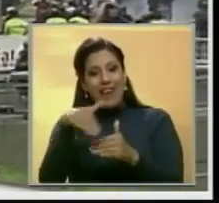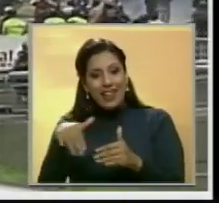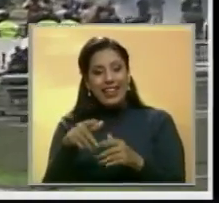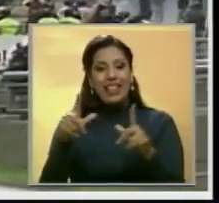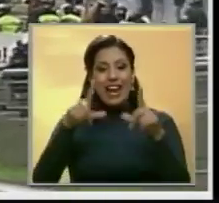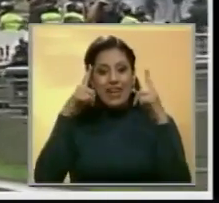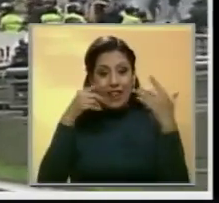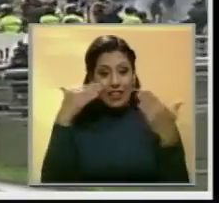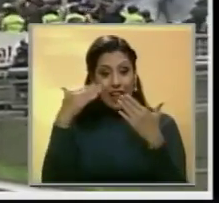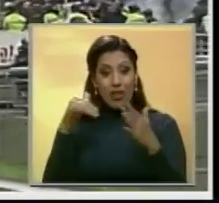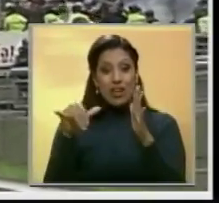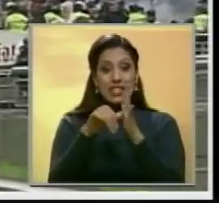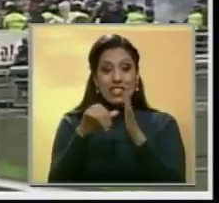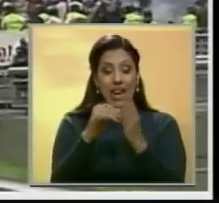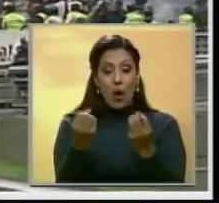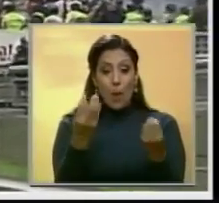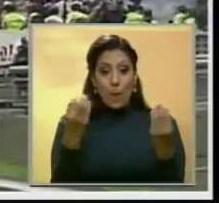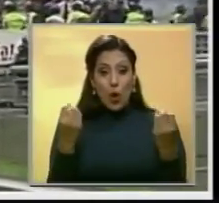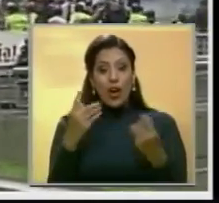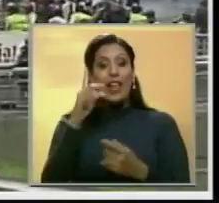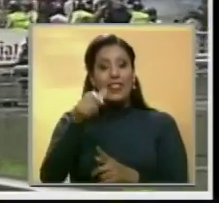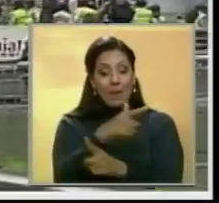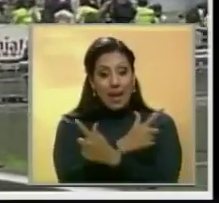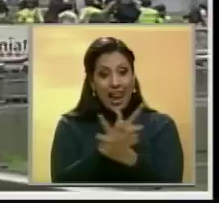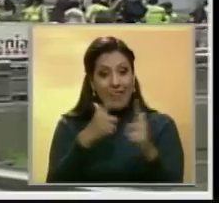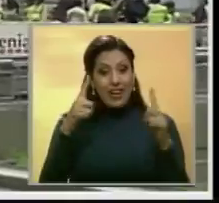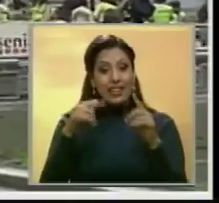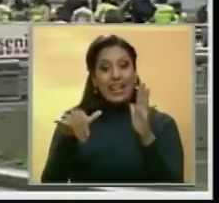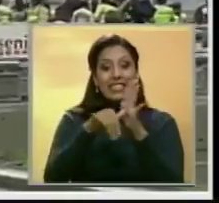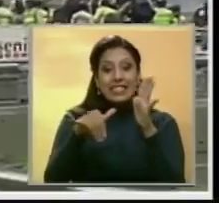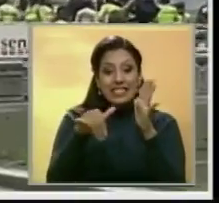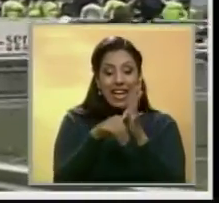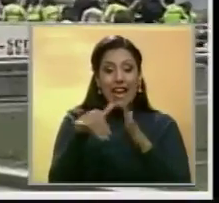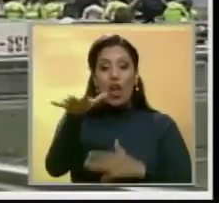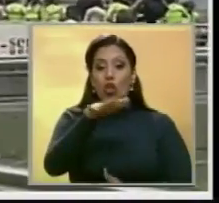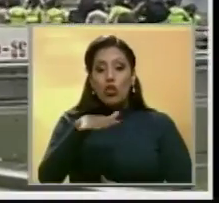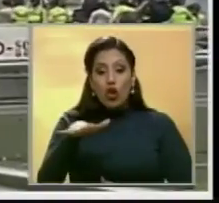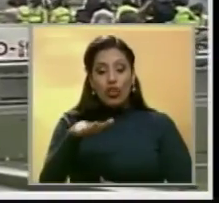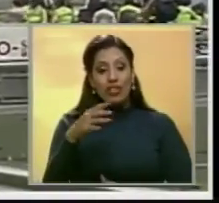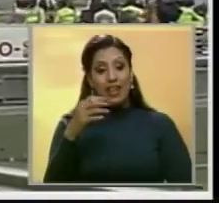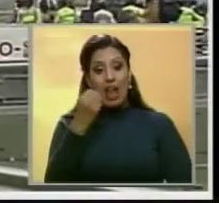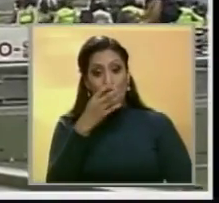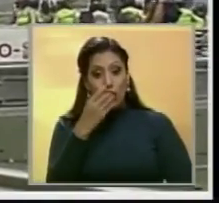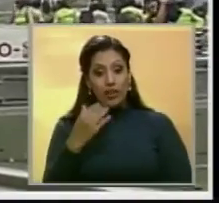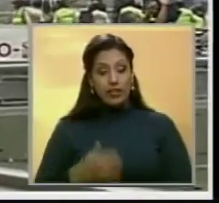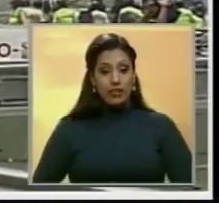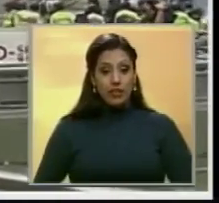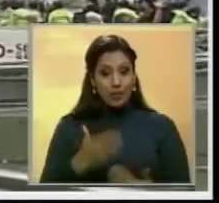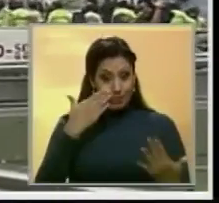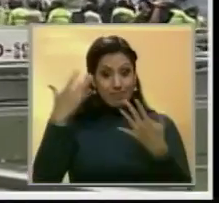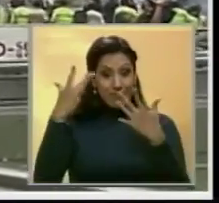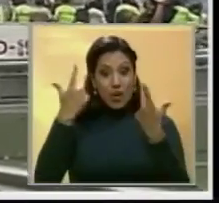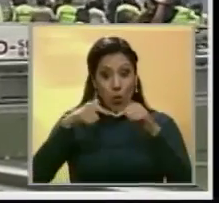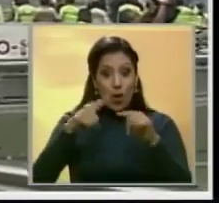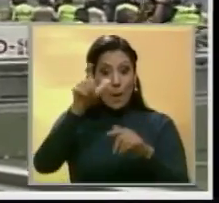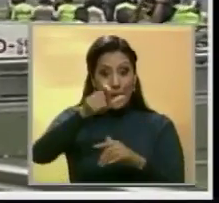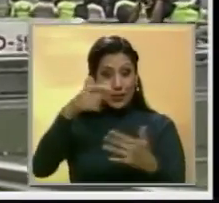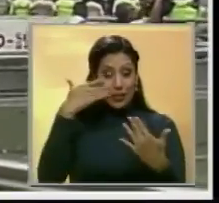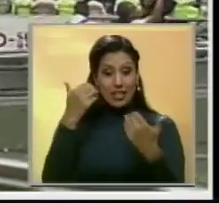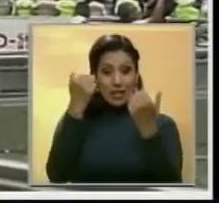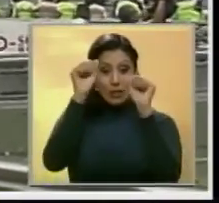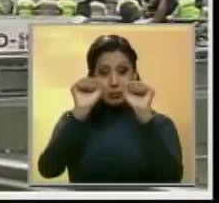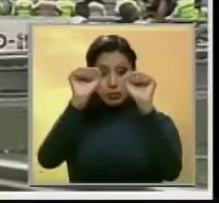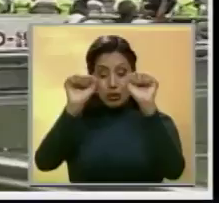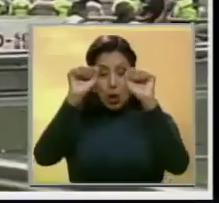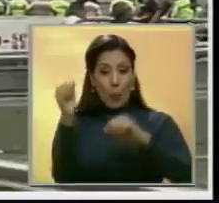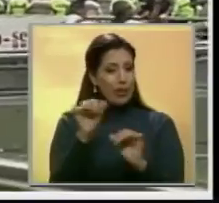la Libertador a la altura del Bosque y en la Libertador a la altura de Las Palmas. Ustedes ven cómo el cordón